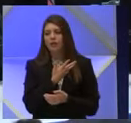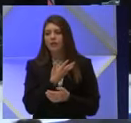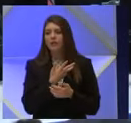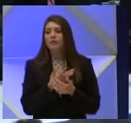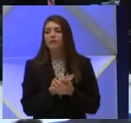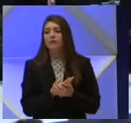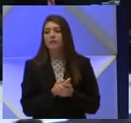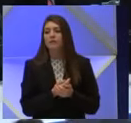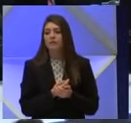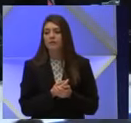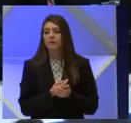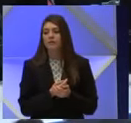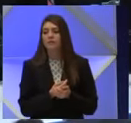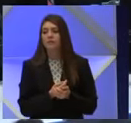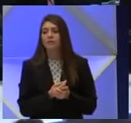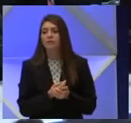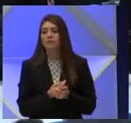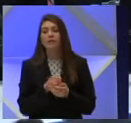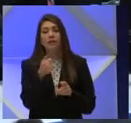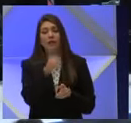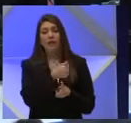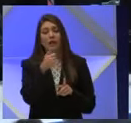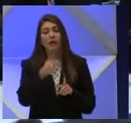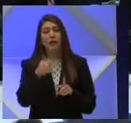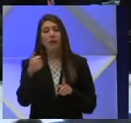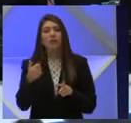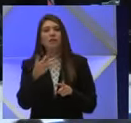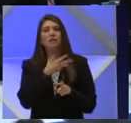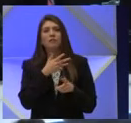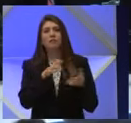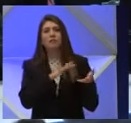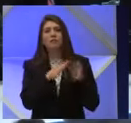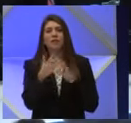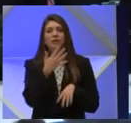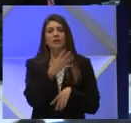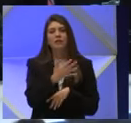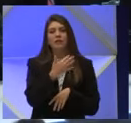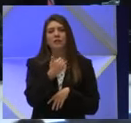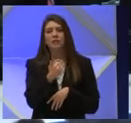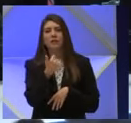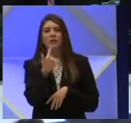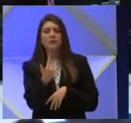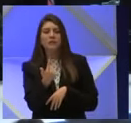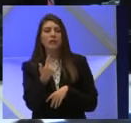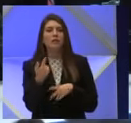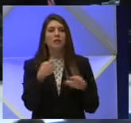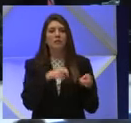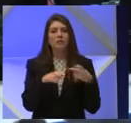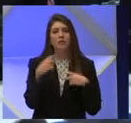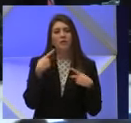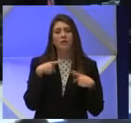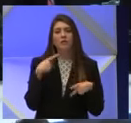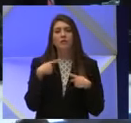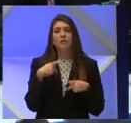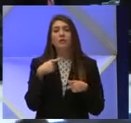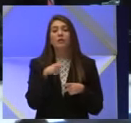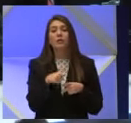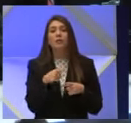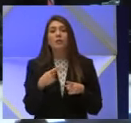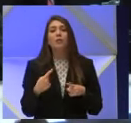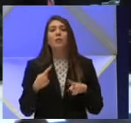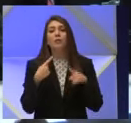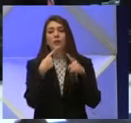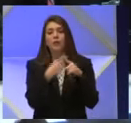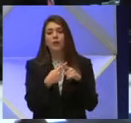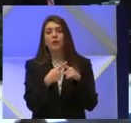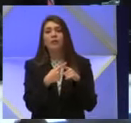como cada transbordador llevaba un promedio de 56 siete astronautas si multiplicamos eso por